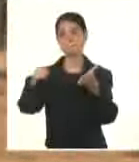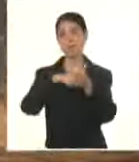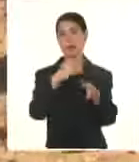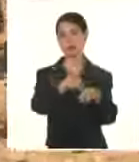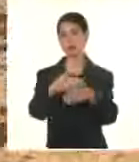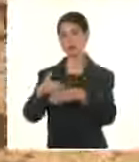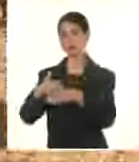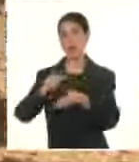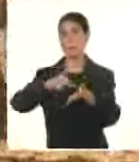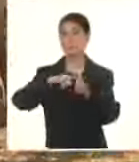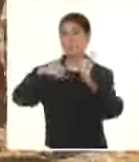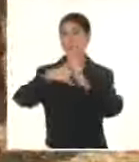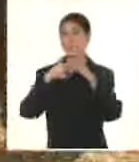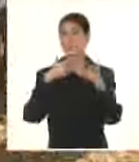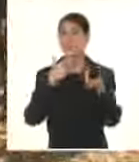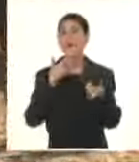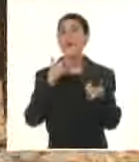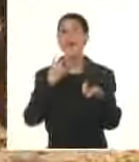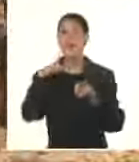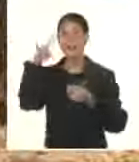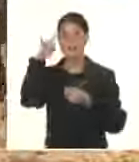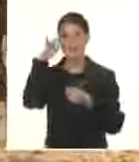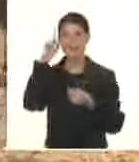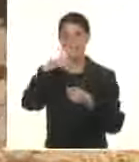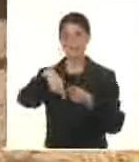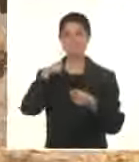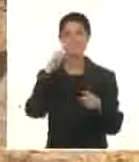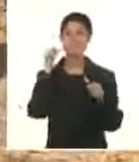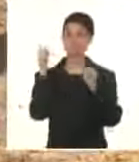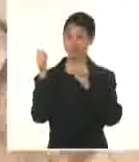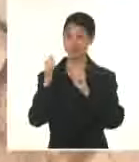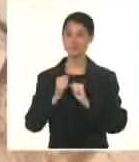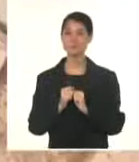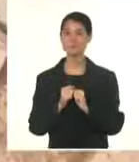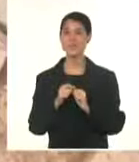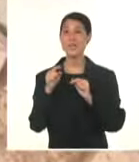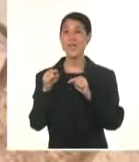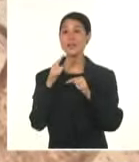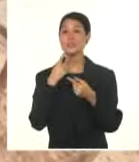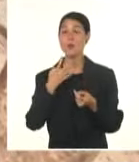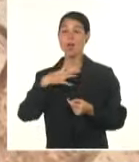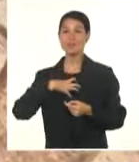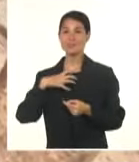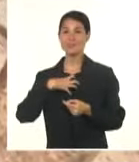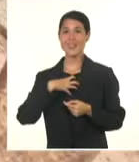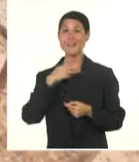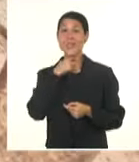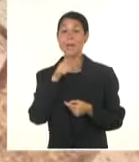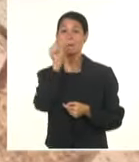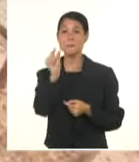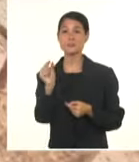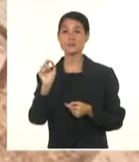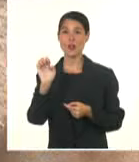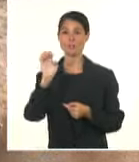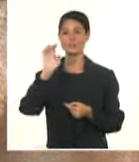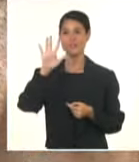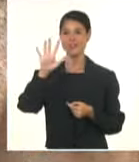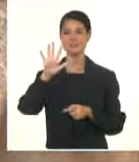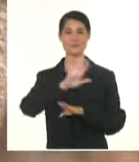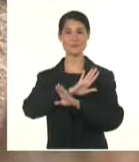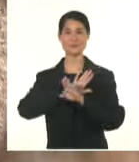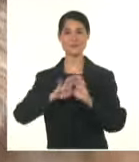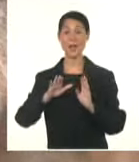de Leche de Cabra y sus derivados. El mismo agrupa a 5 productores de la localidad, como el joven